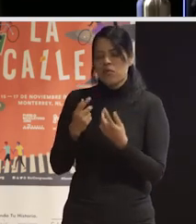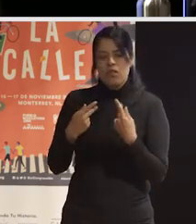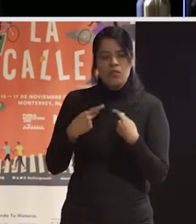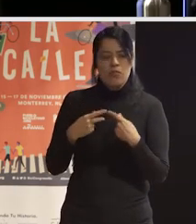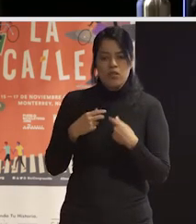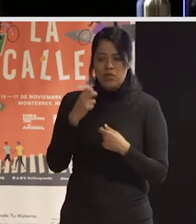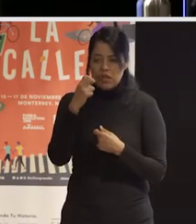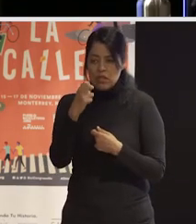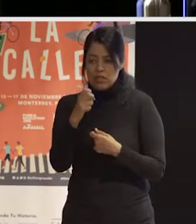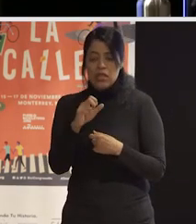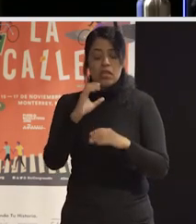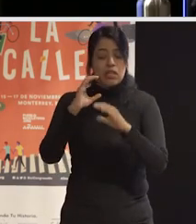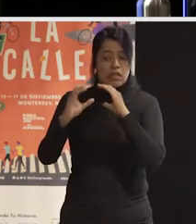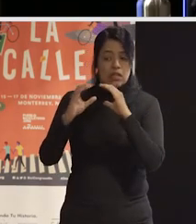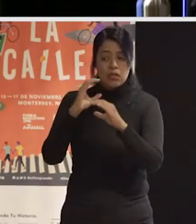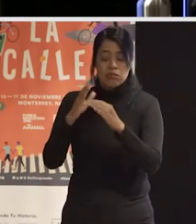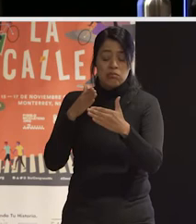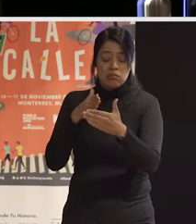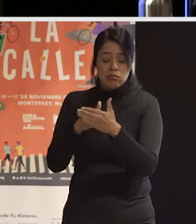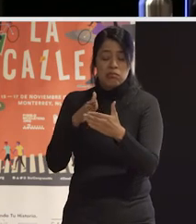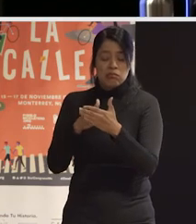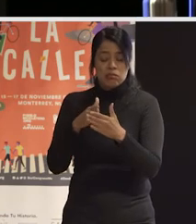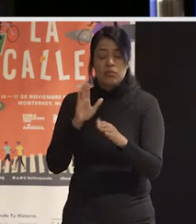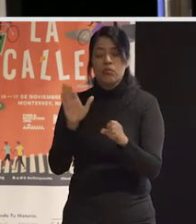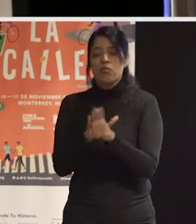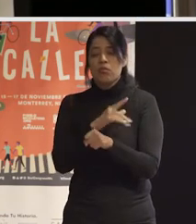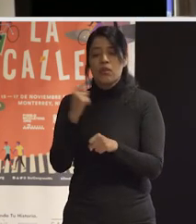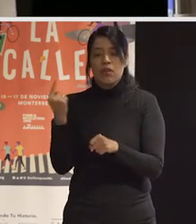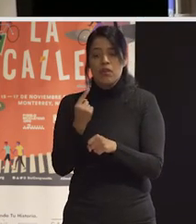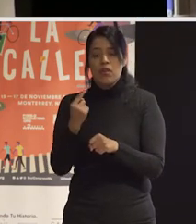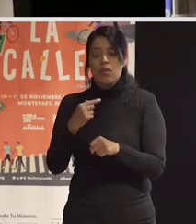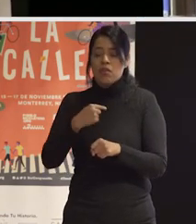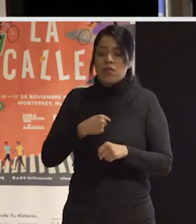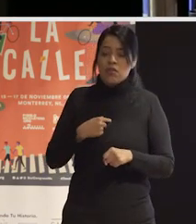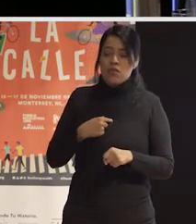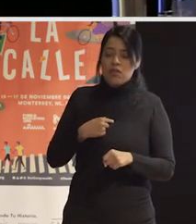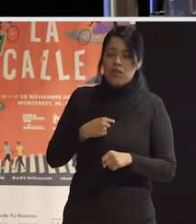esa es una y la comunicación es otra barrera tremenda porque yo